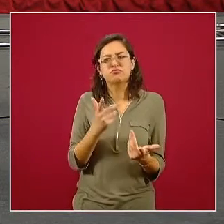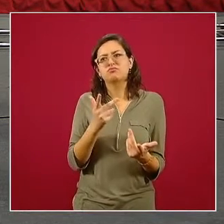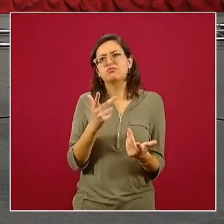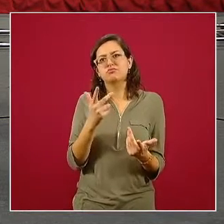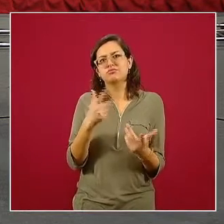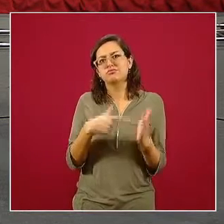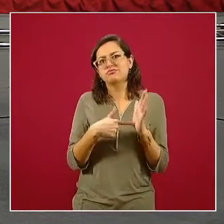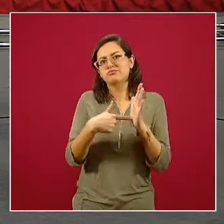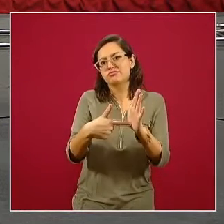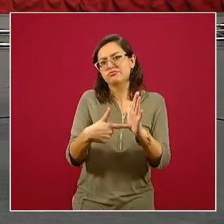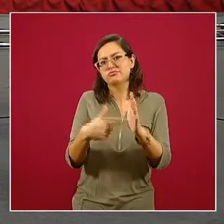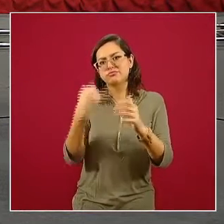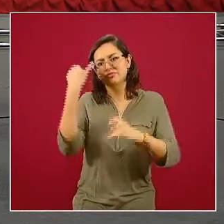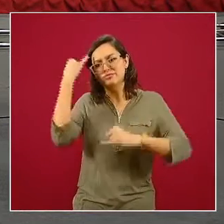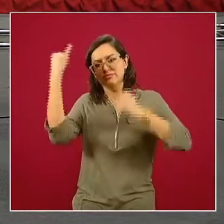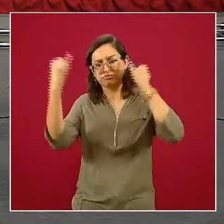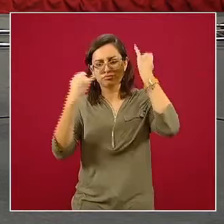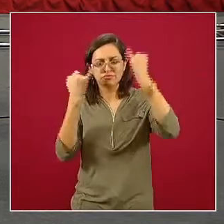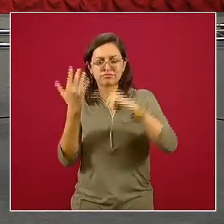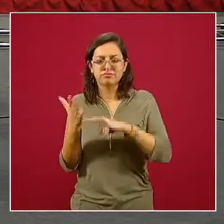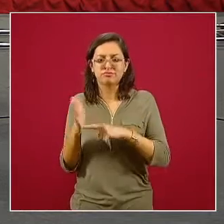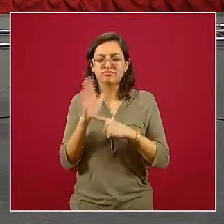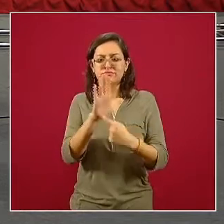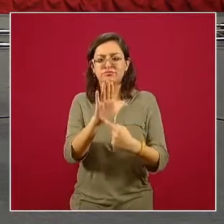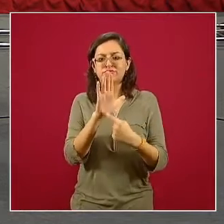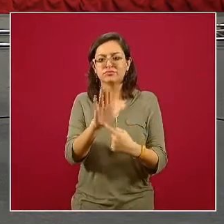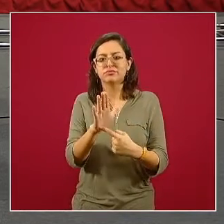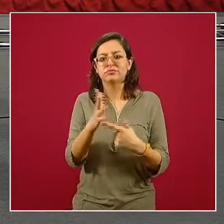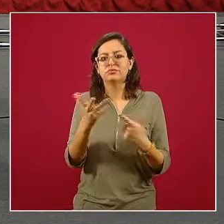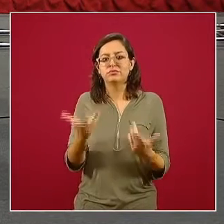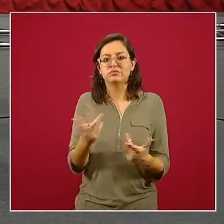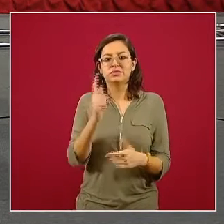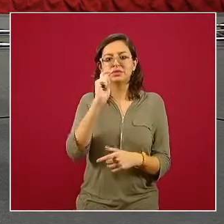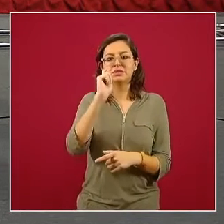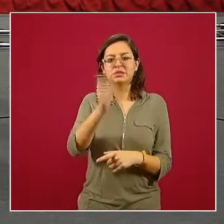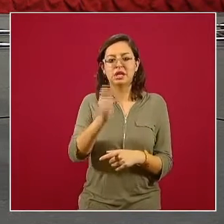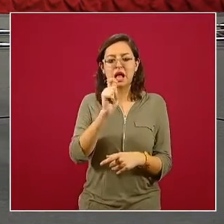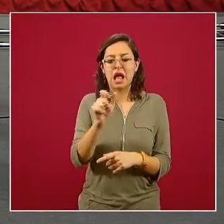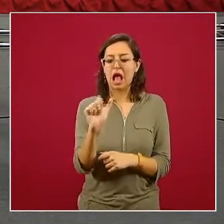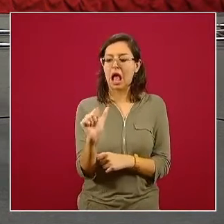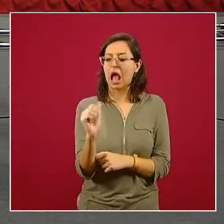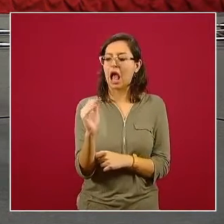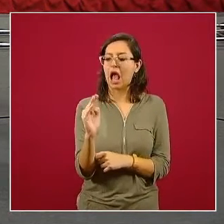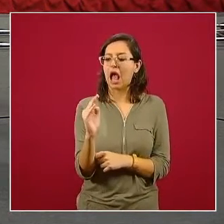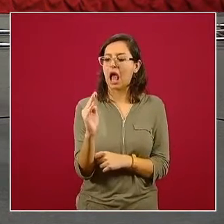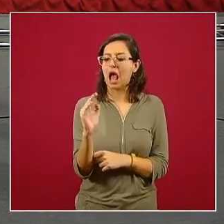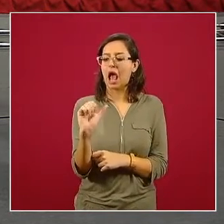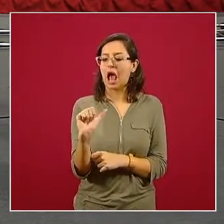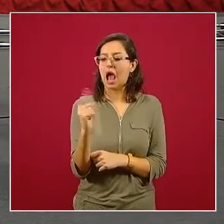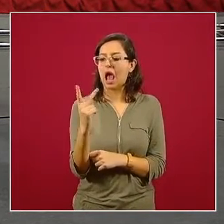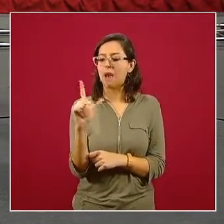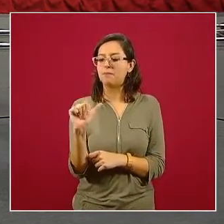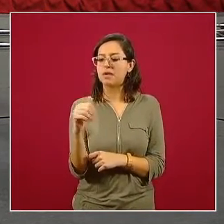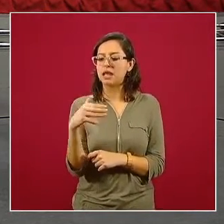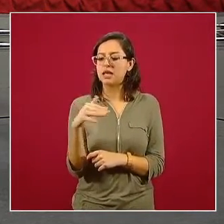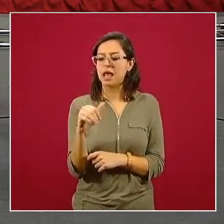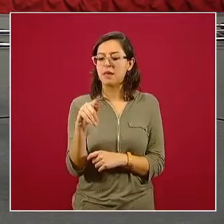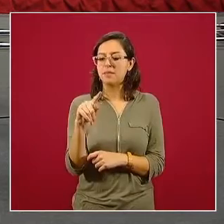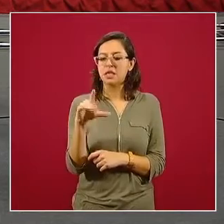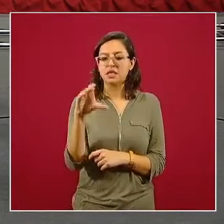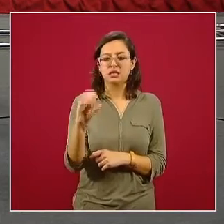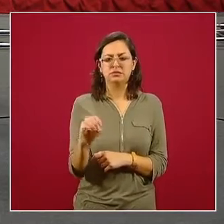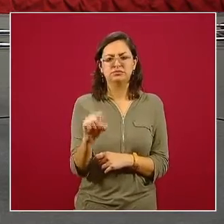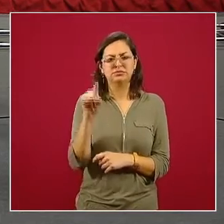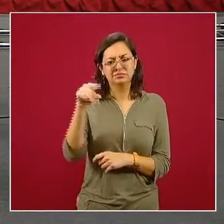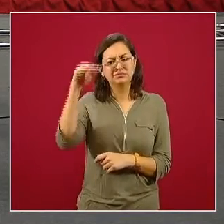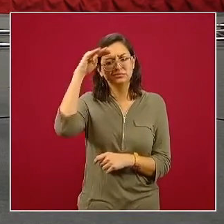interpretaciones alternativas, vamos a llamarle de esta manera, respecto a lo que quiere decir el famoso aplanamiento de la curva epidémica. No tengan la